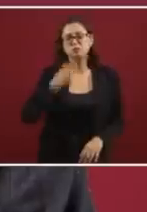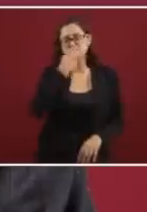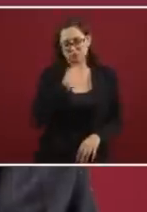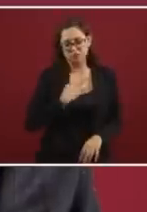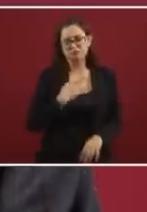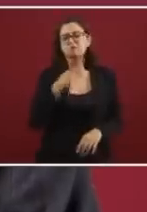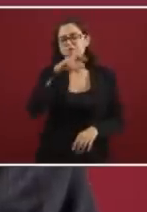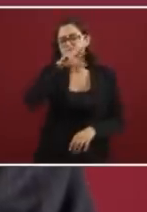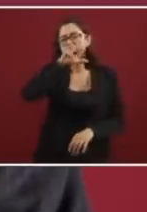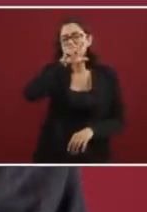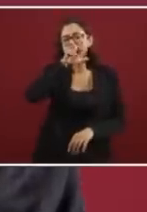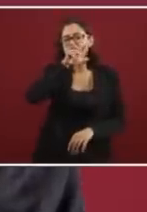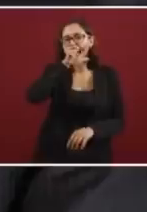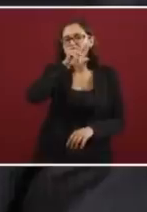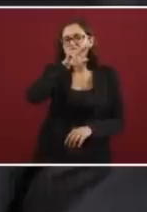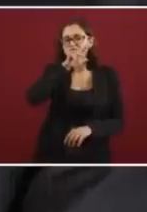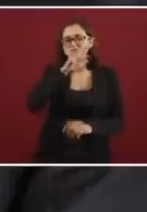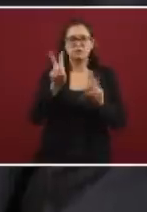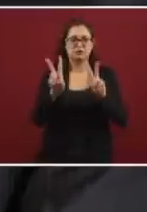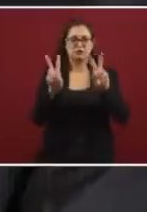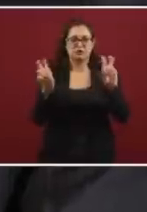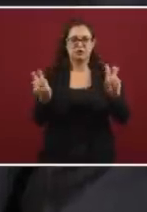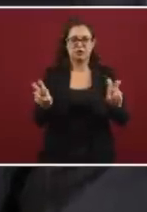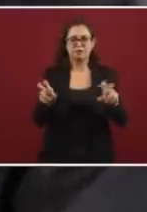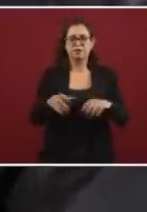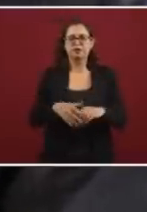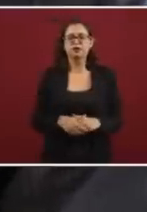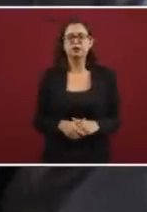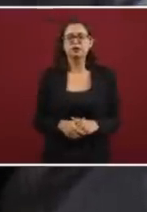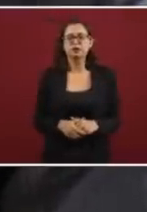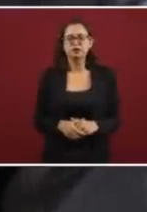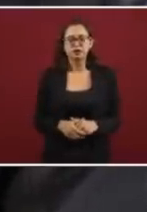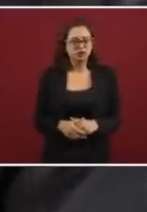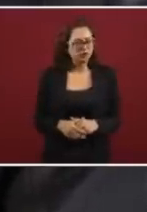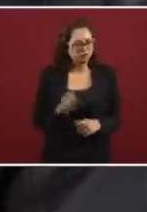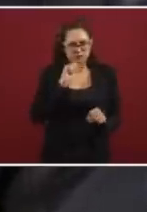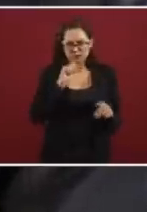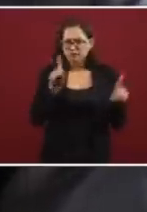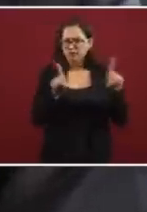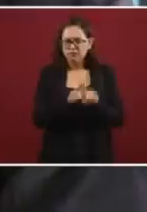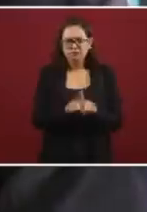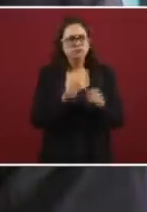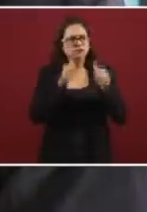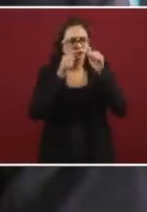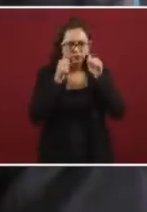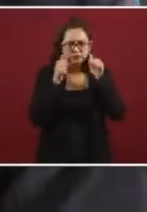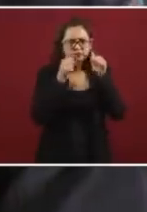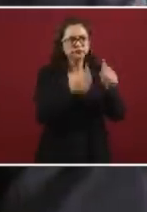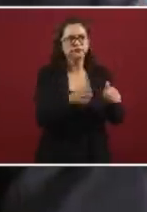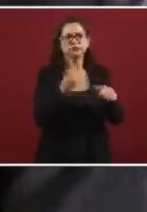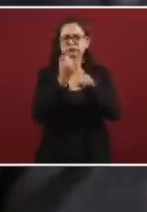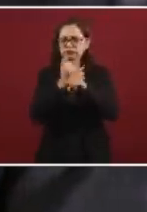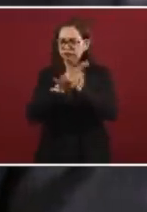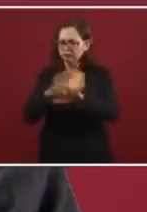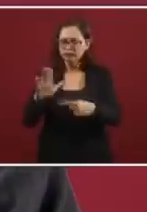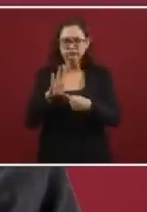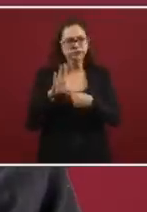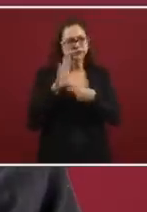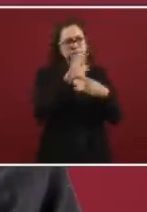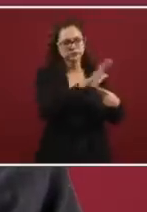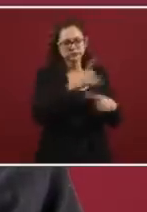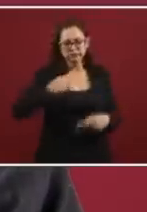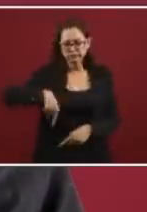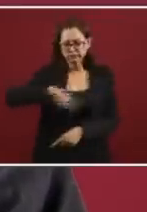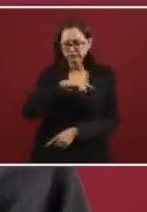por este tema se les ha atendido se les ha informado de lo que estamos haciendo